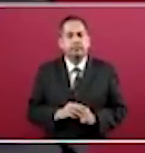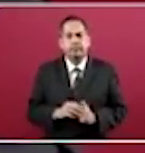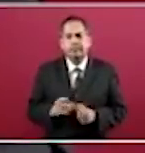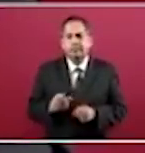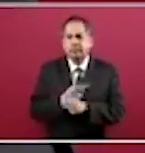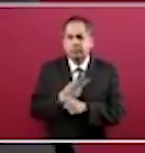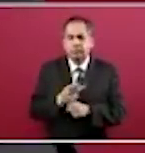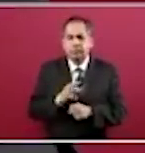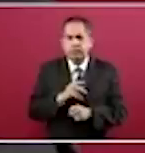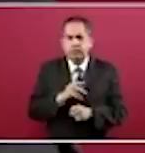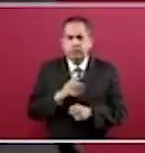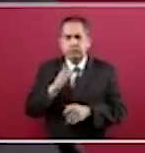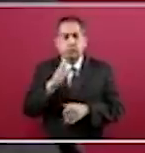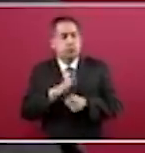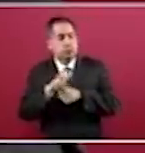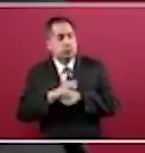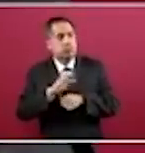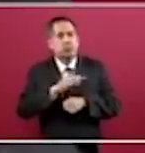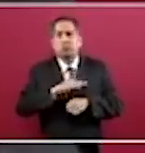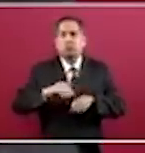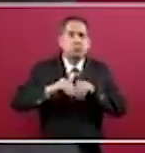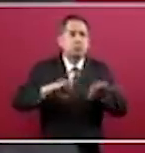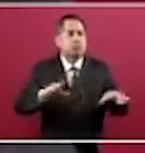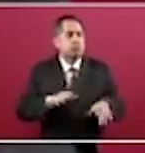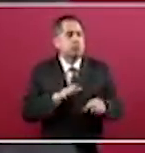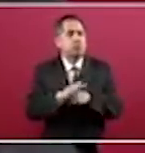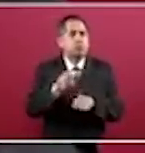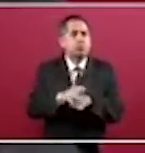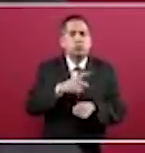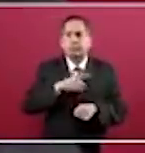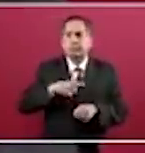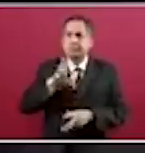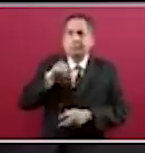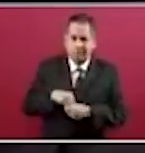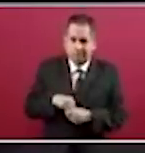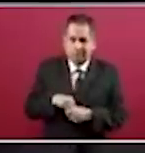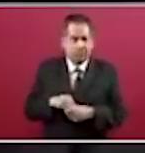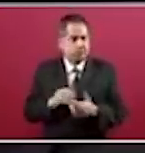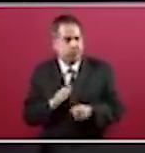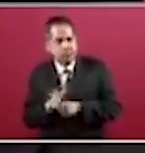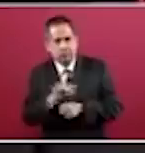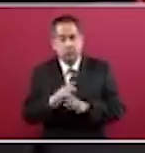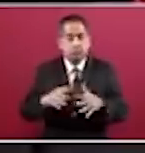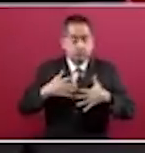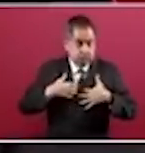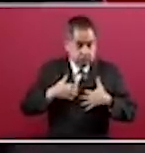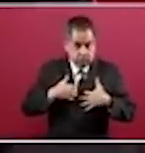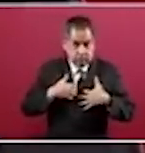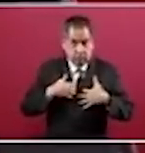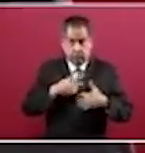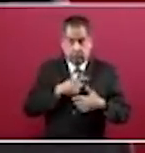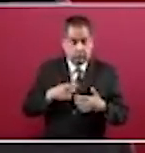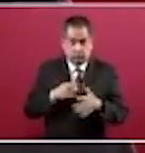qué se puede decir y qué no se puede decir, qué se puede dar a conocer, qué no se puede dar a conocer. Yo soy partidario de